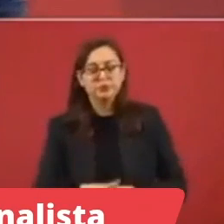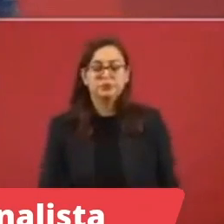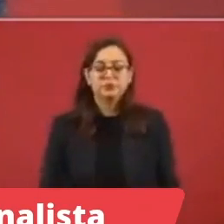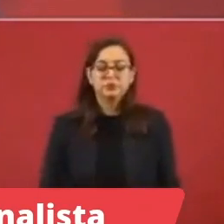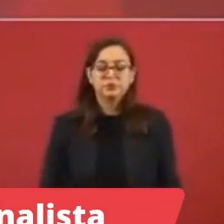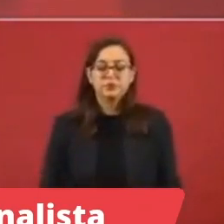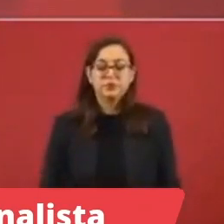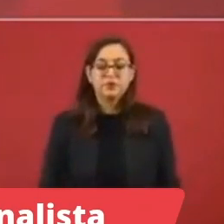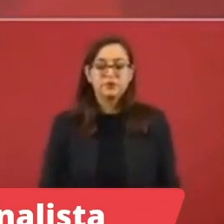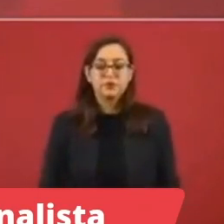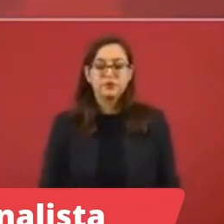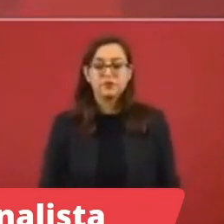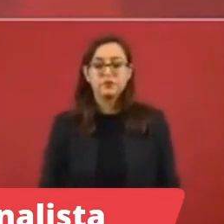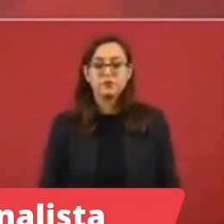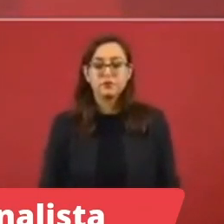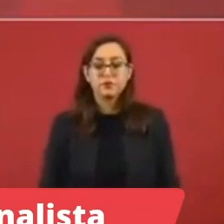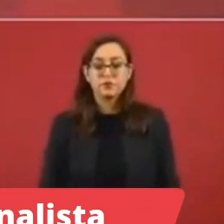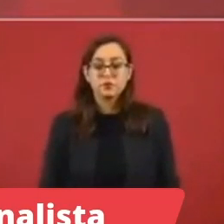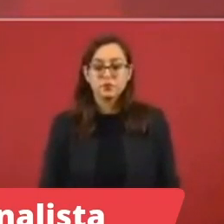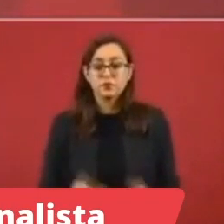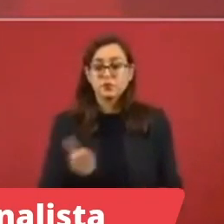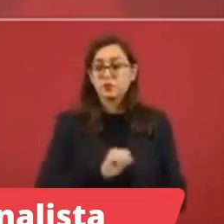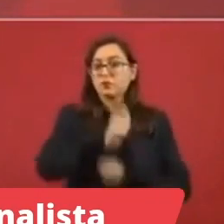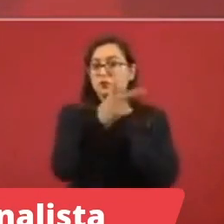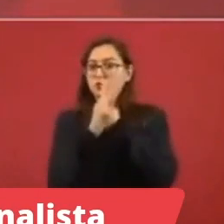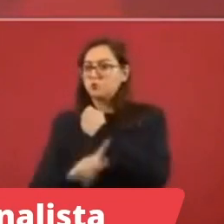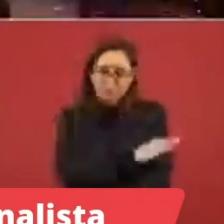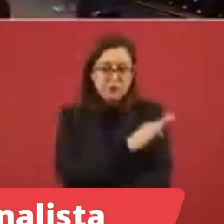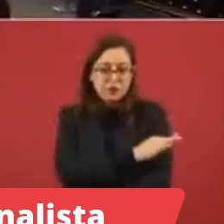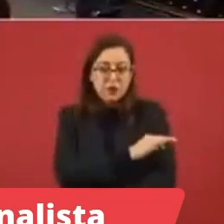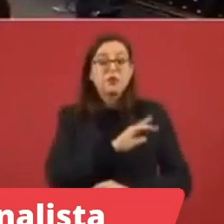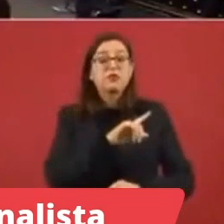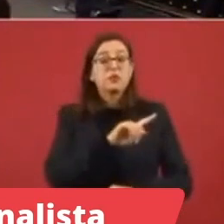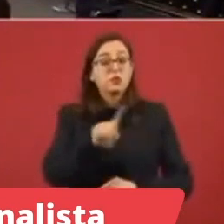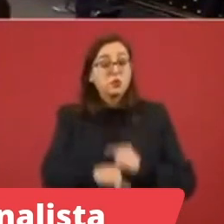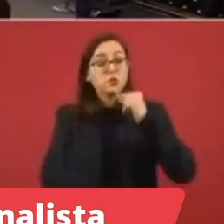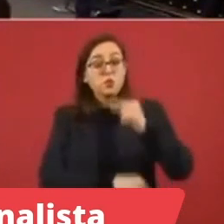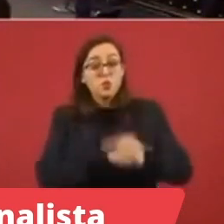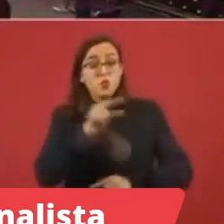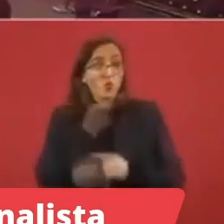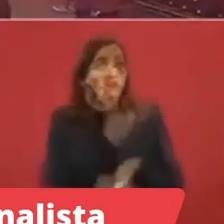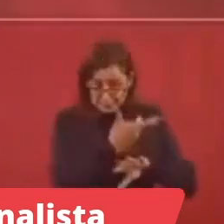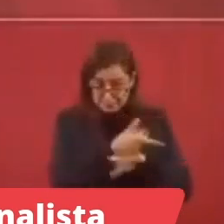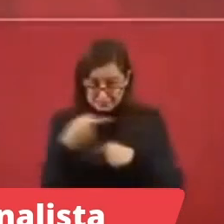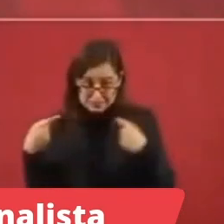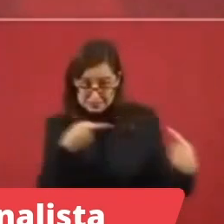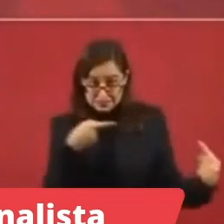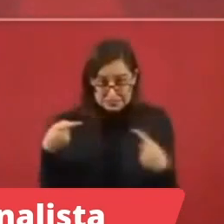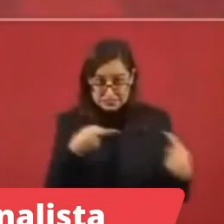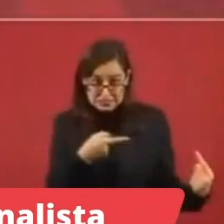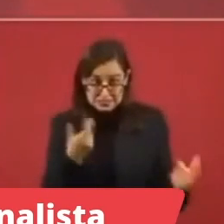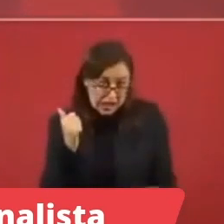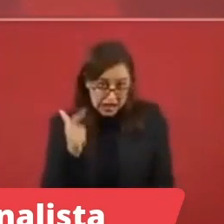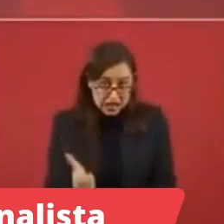postulado la intención de renunciar a una parte de cantidades de vacunas que van más allá